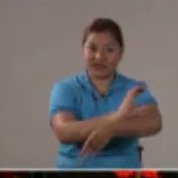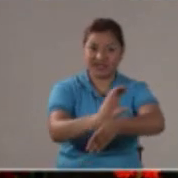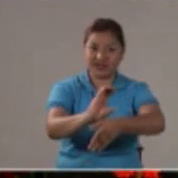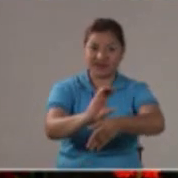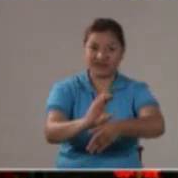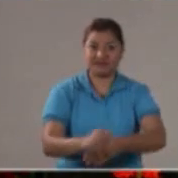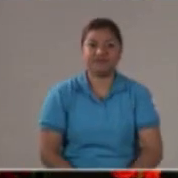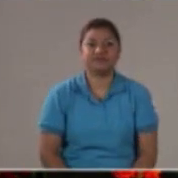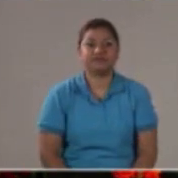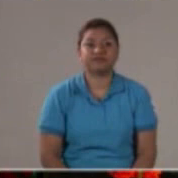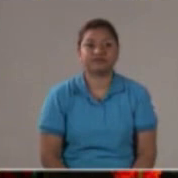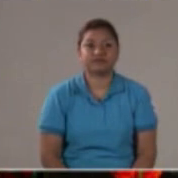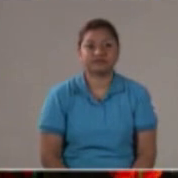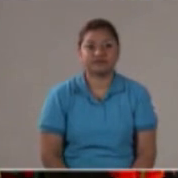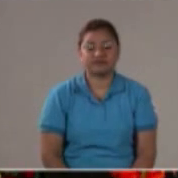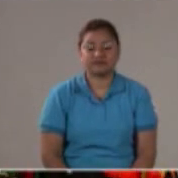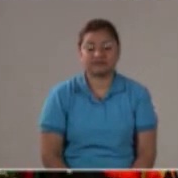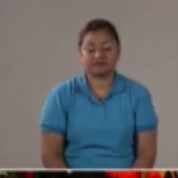quiero